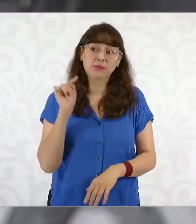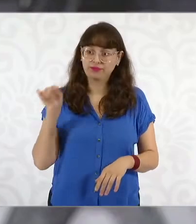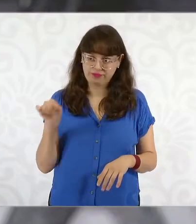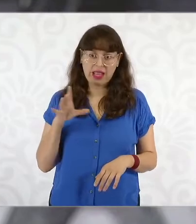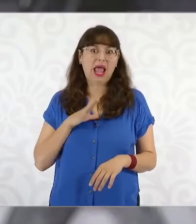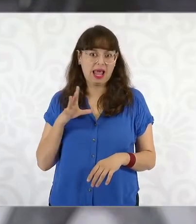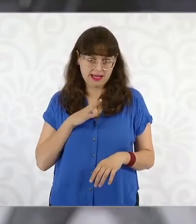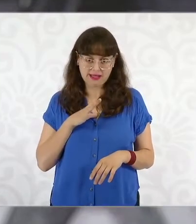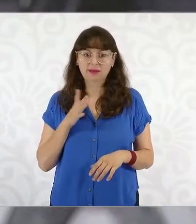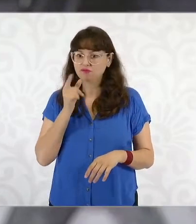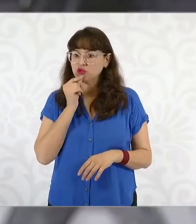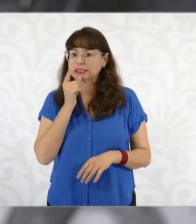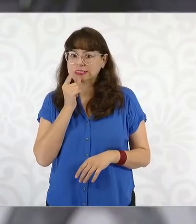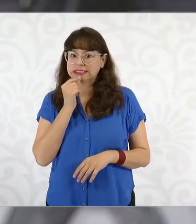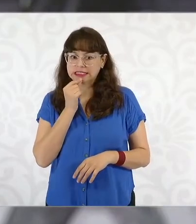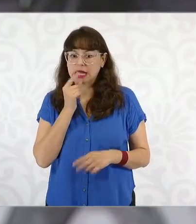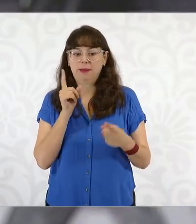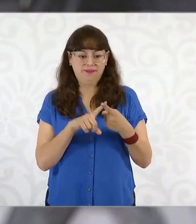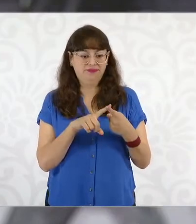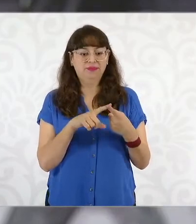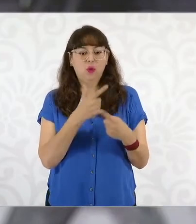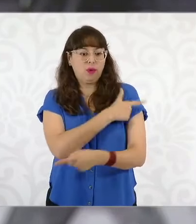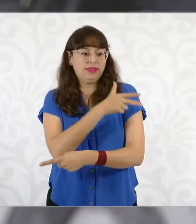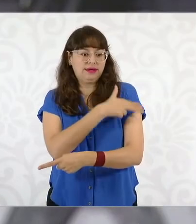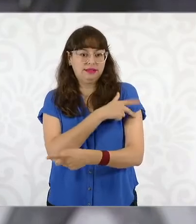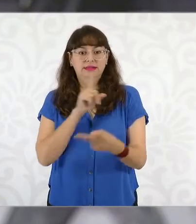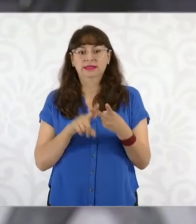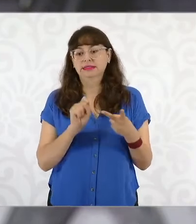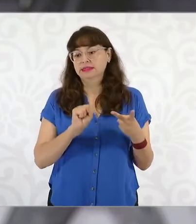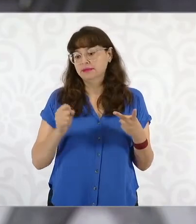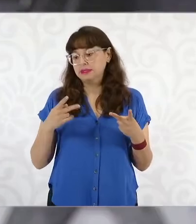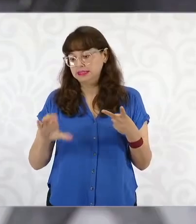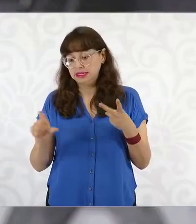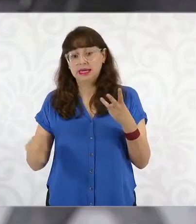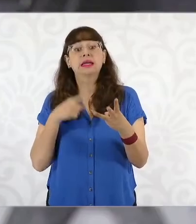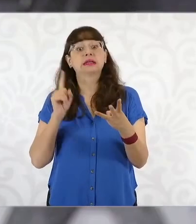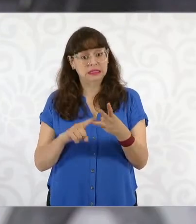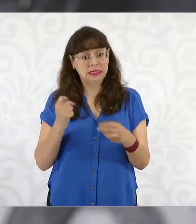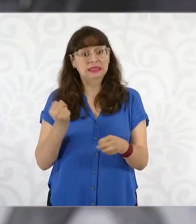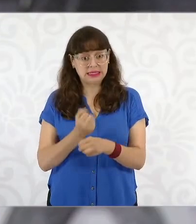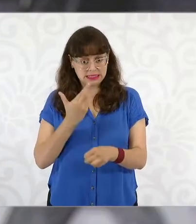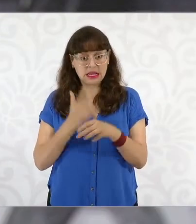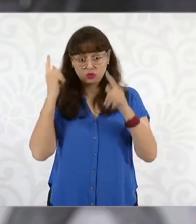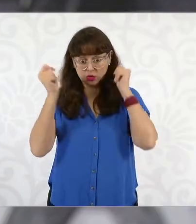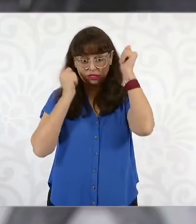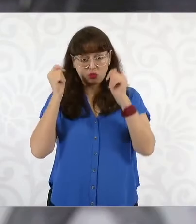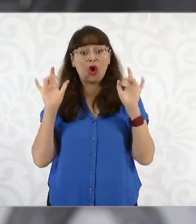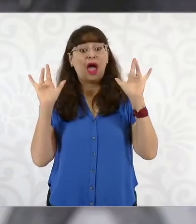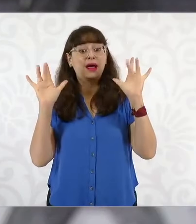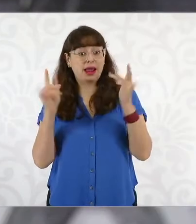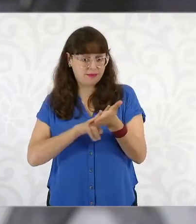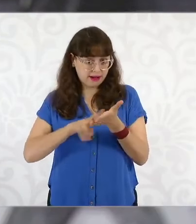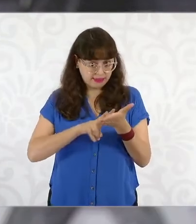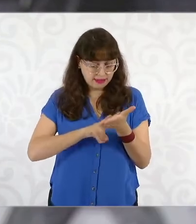Nacional y de la Secretaría de Seguridad y Protección Ciudadana, incluso de Secretaría de Turismo con Los Ángeles Verdes. Entonces se habla